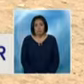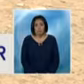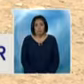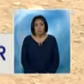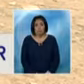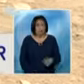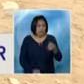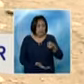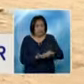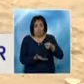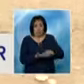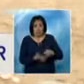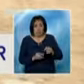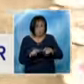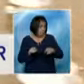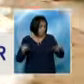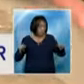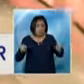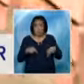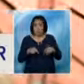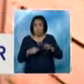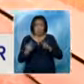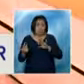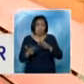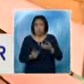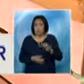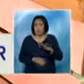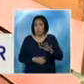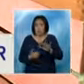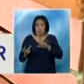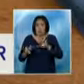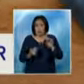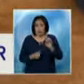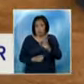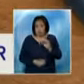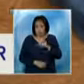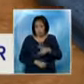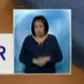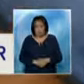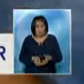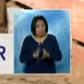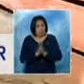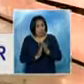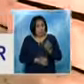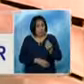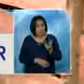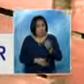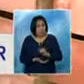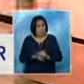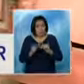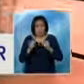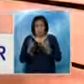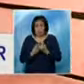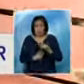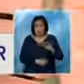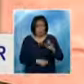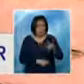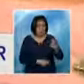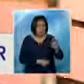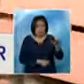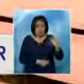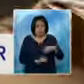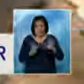El alquiler de este local de 480 metros cuadrados está a 800 soles. Las peticiones de dinero que el Grupo Caridad ha hecho a lo largo